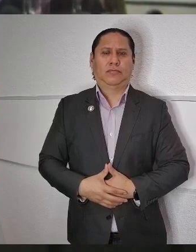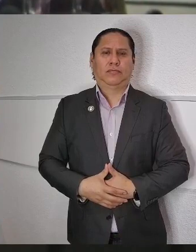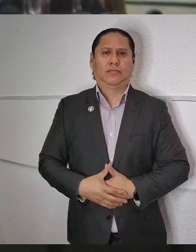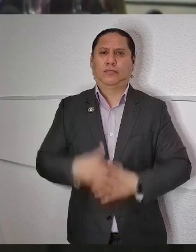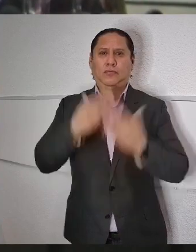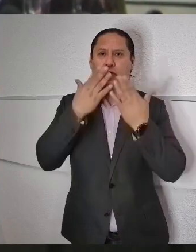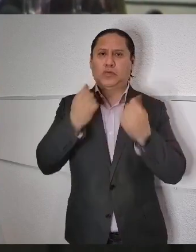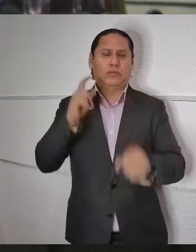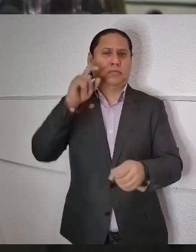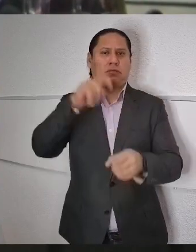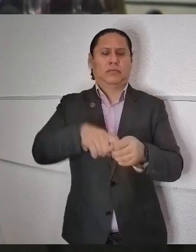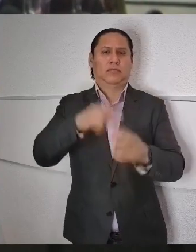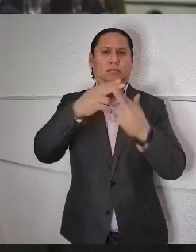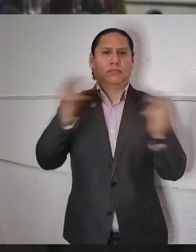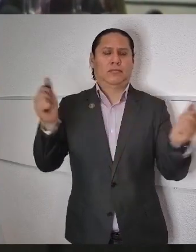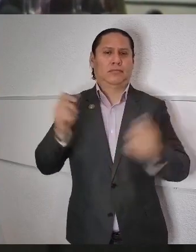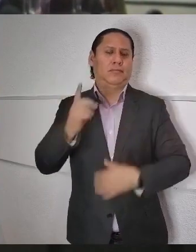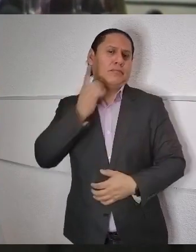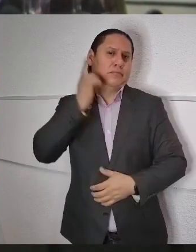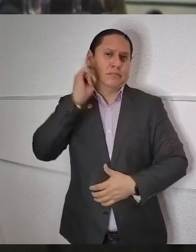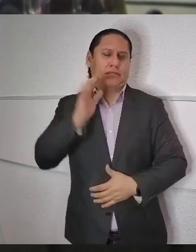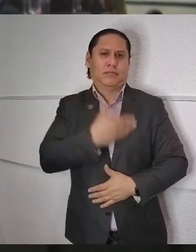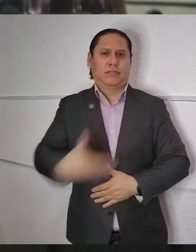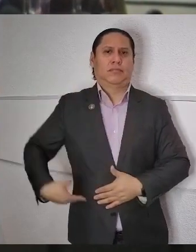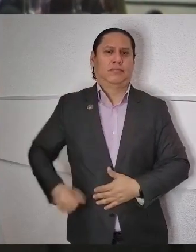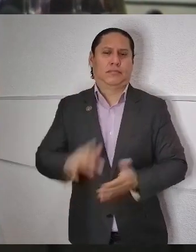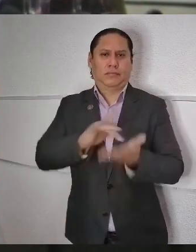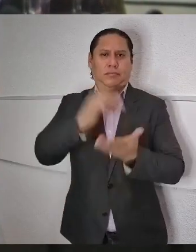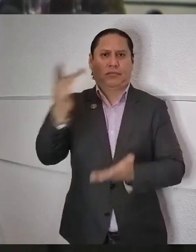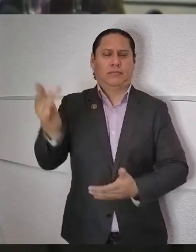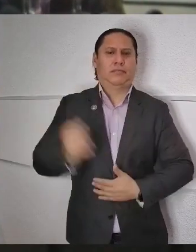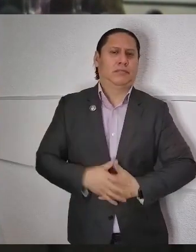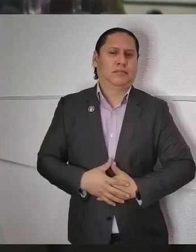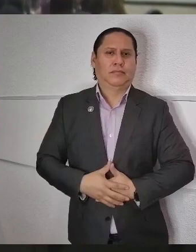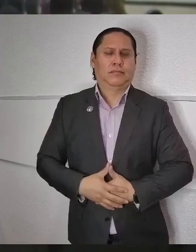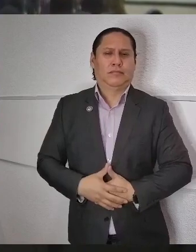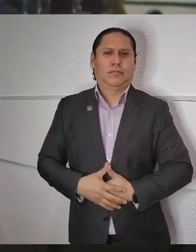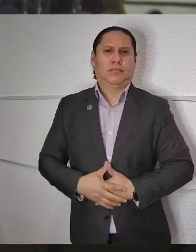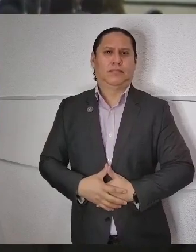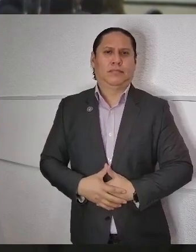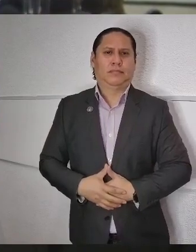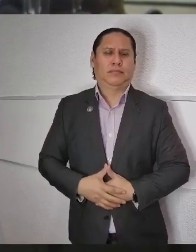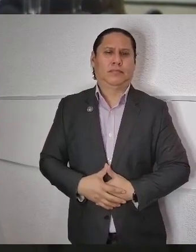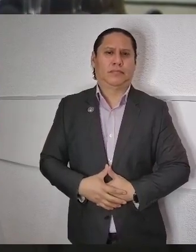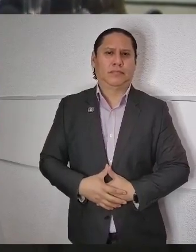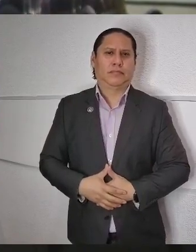No se inscribió ningún legislador, diputada presidenta. Gracias, diputada secretaria.